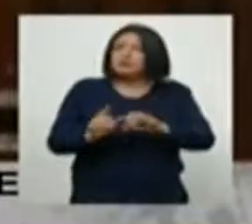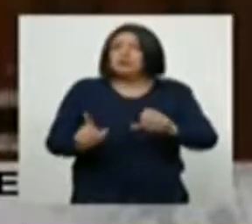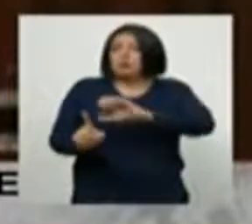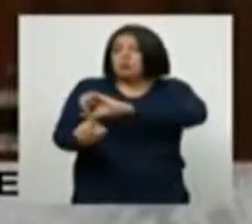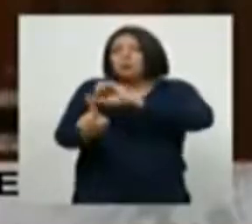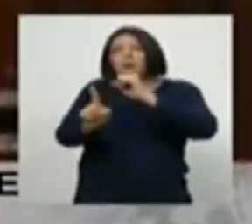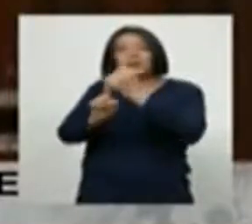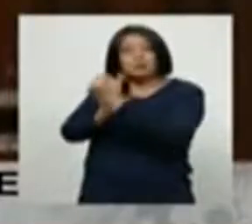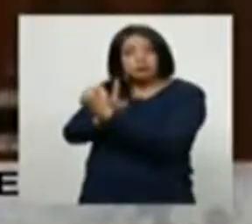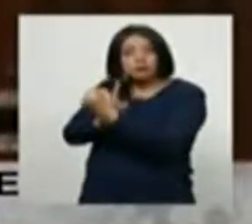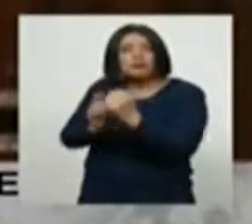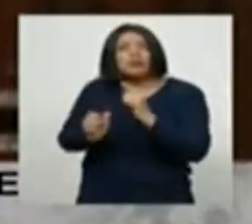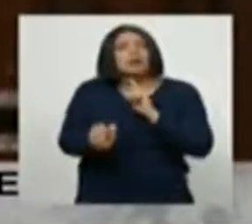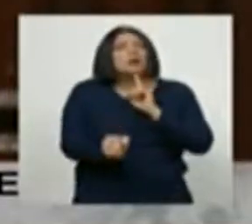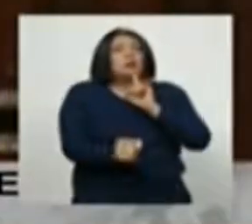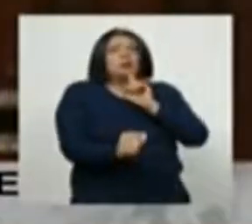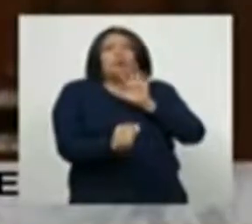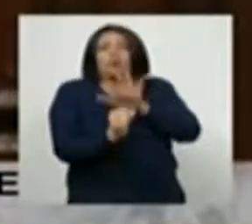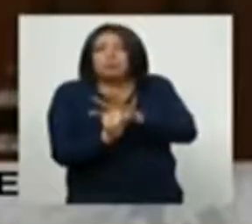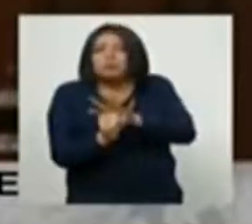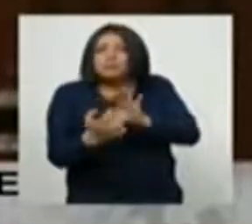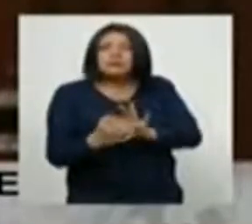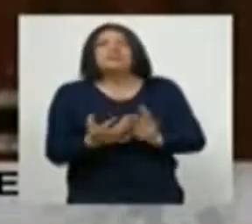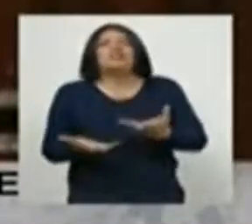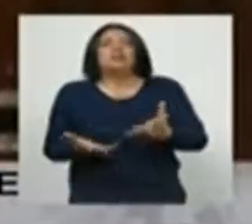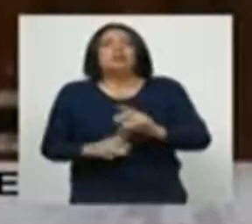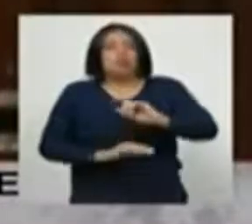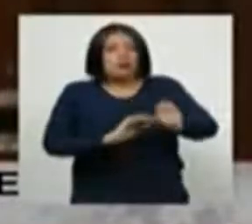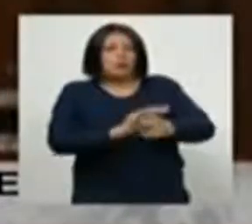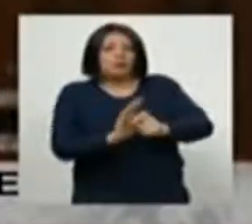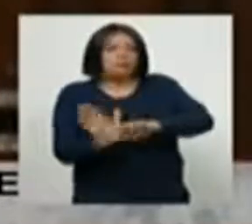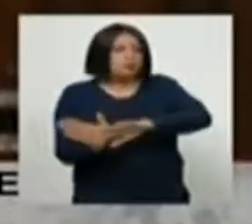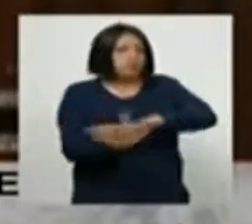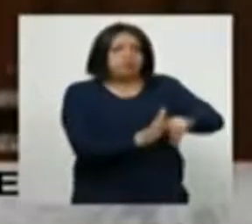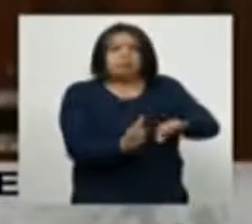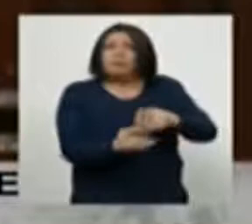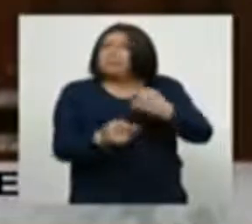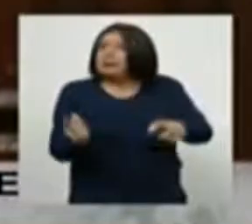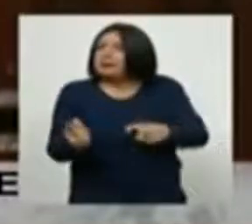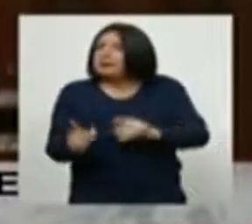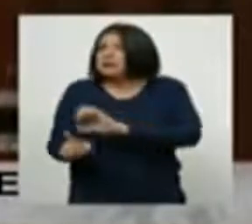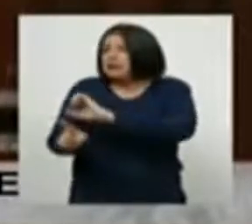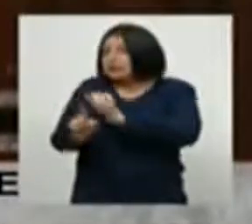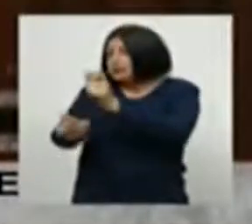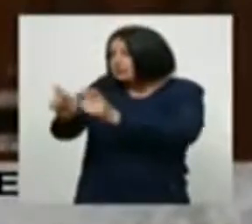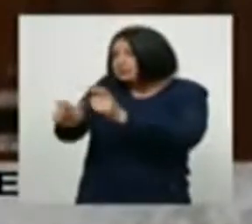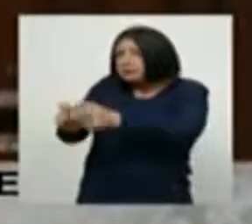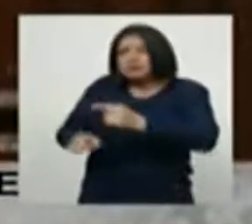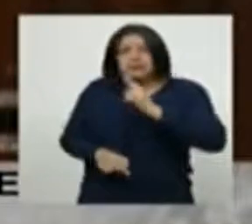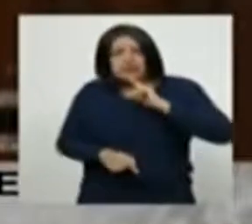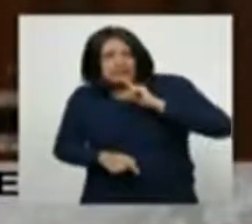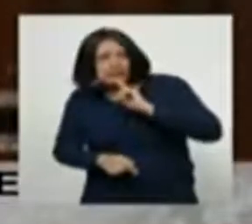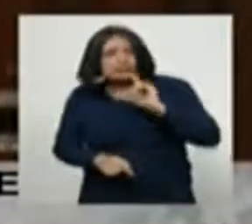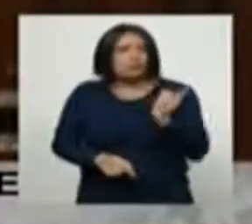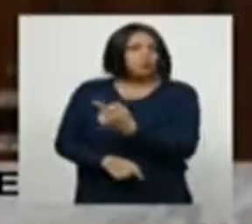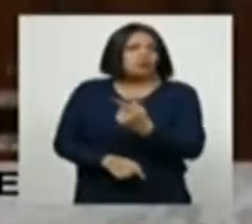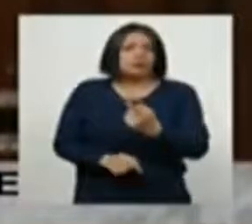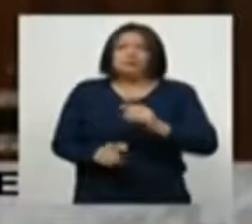sociedad comprometida en la lucha contra la corrupción para que la sociedad denuncie la